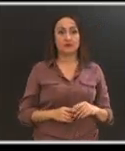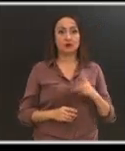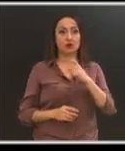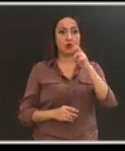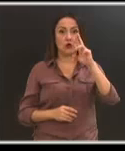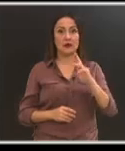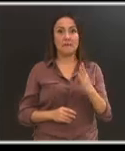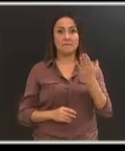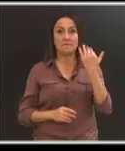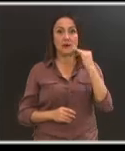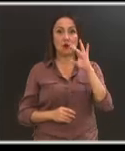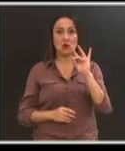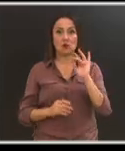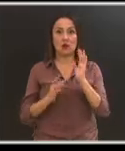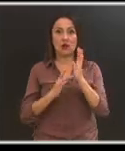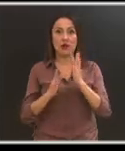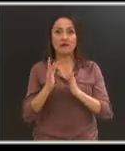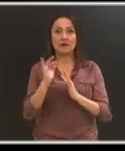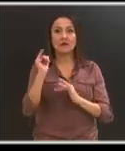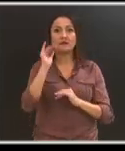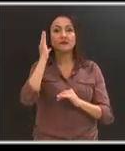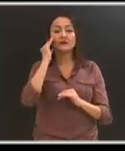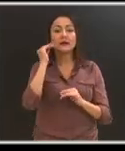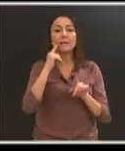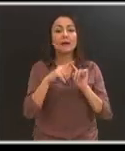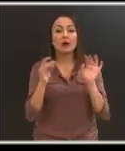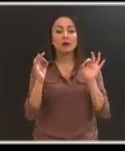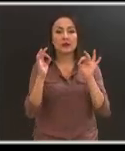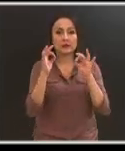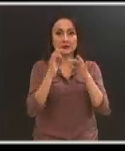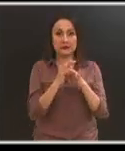Rica el pasado 8 de abril vivió también un eclipse, pero en esta